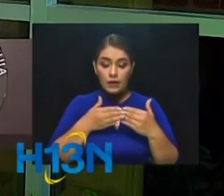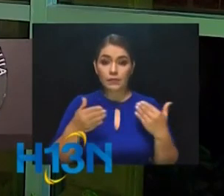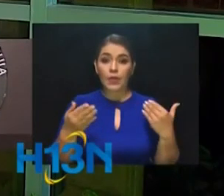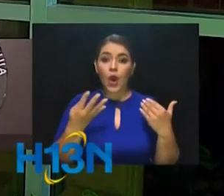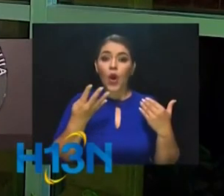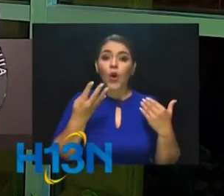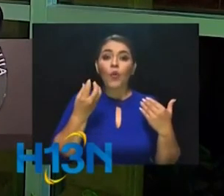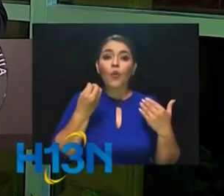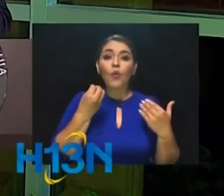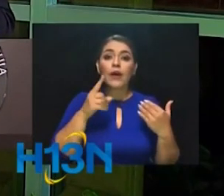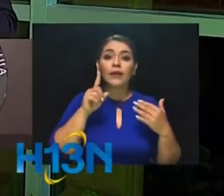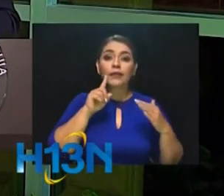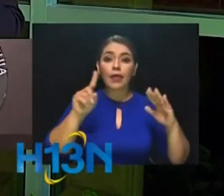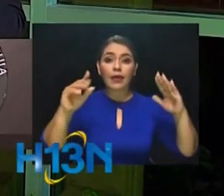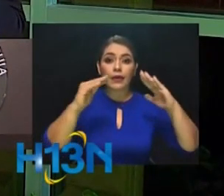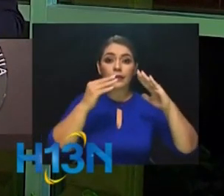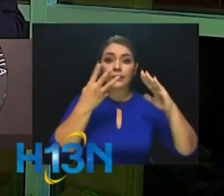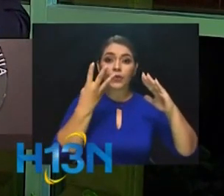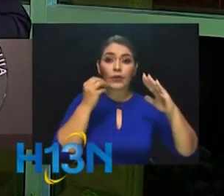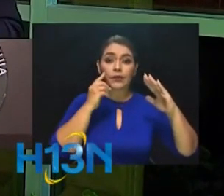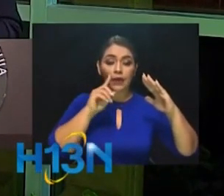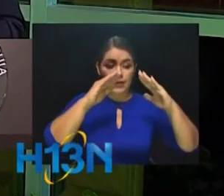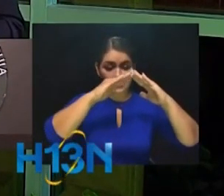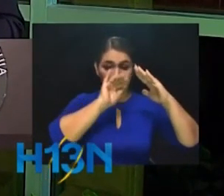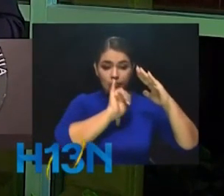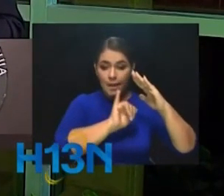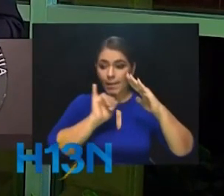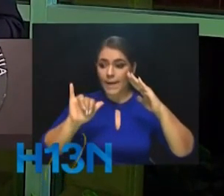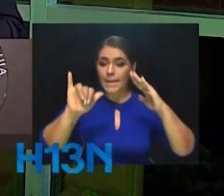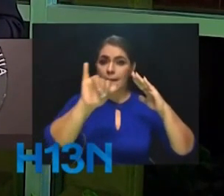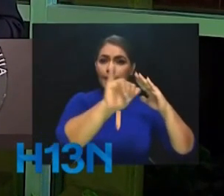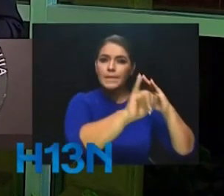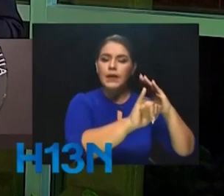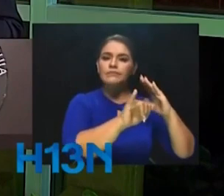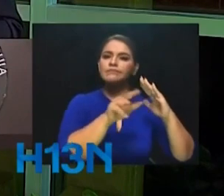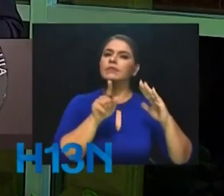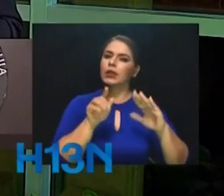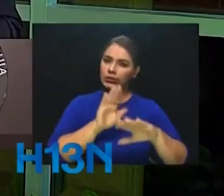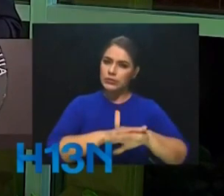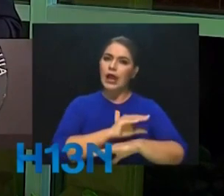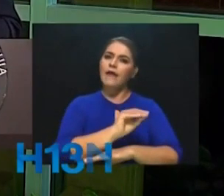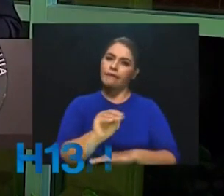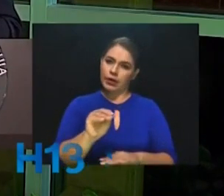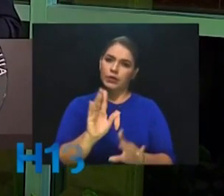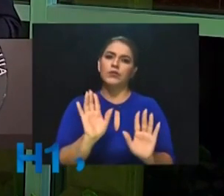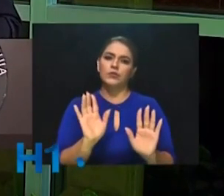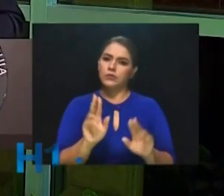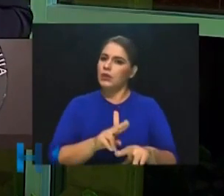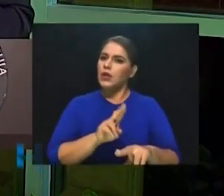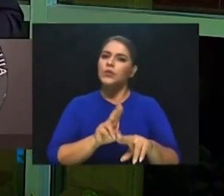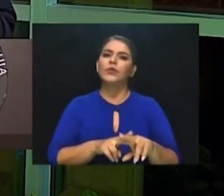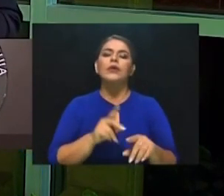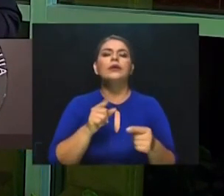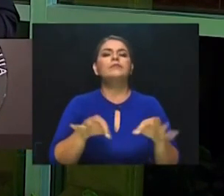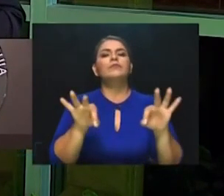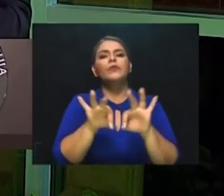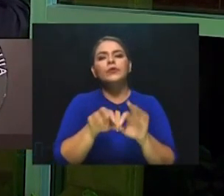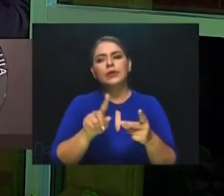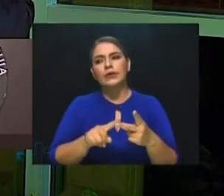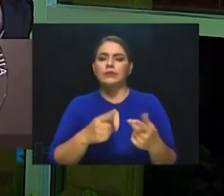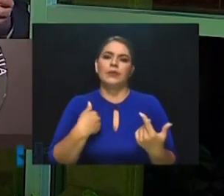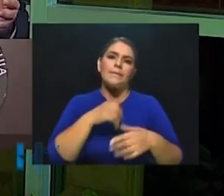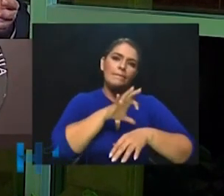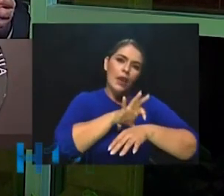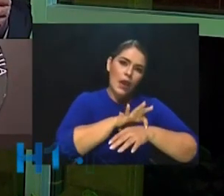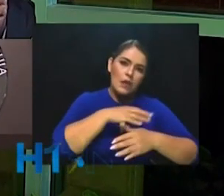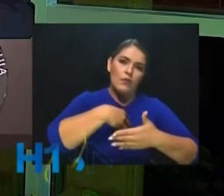vida se deberá desarrollar permitiendo las excepciones que garanticen los servicios de salud,